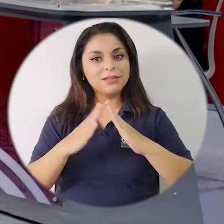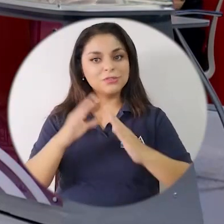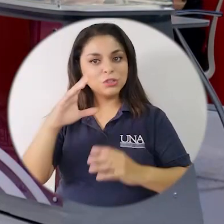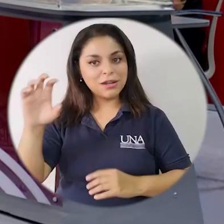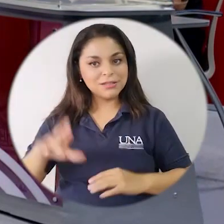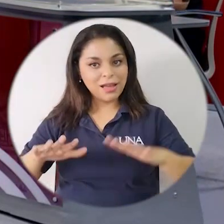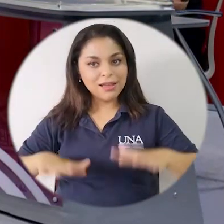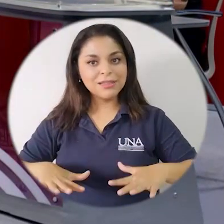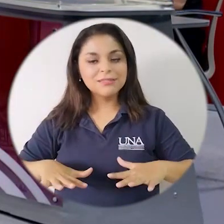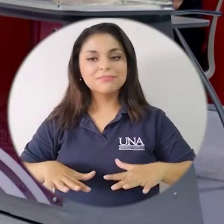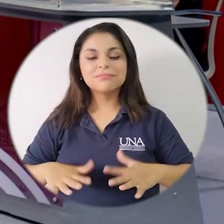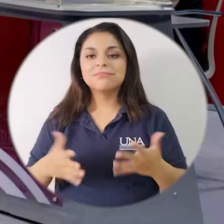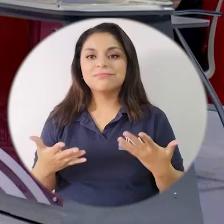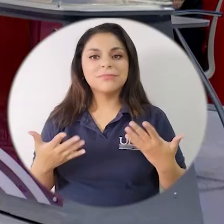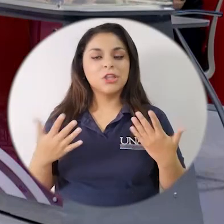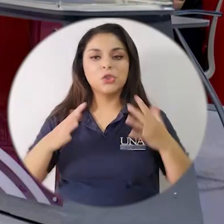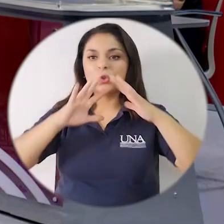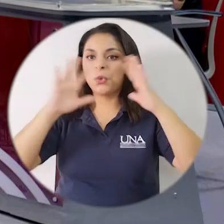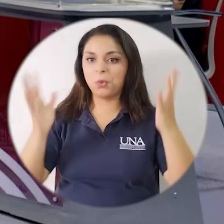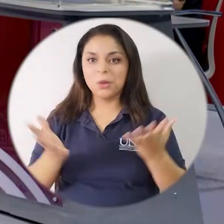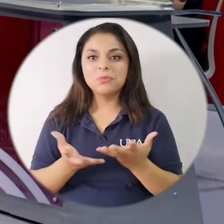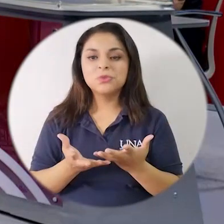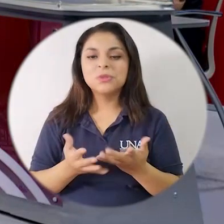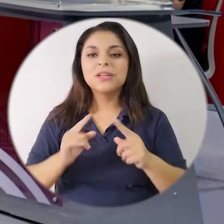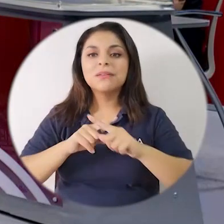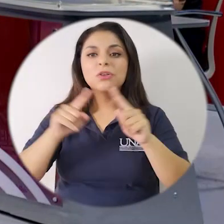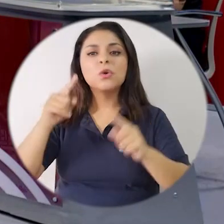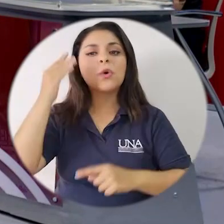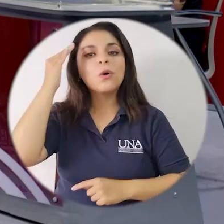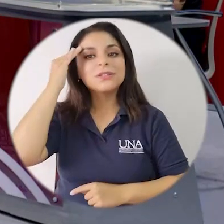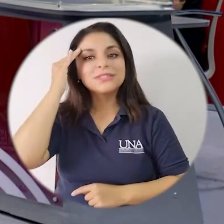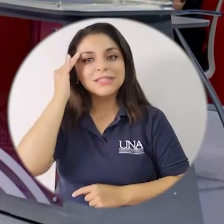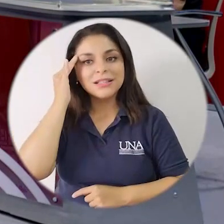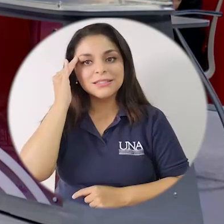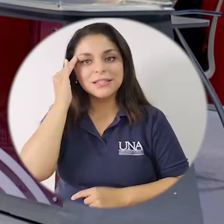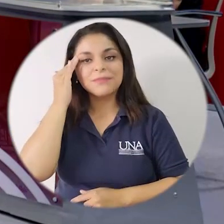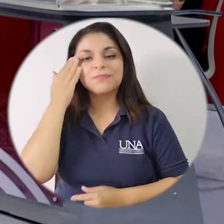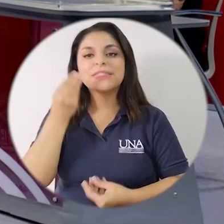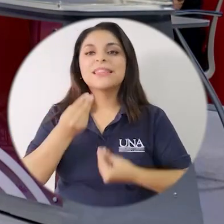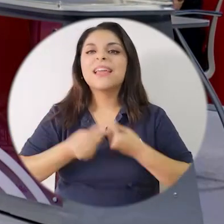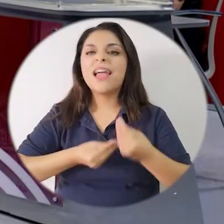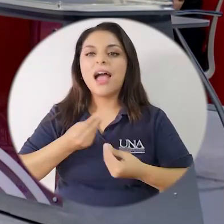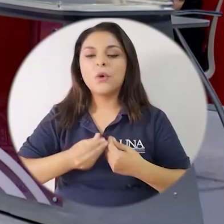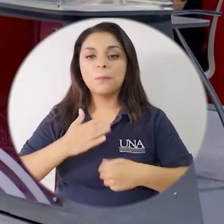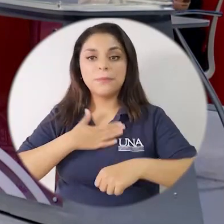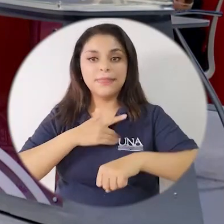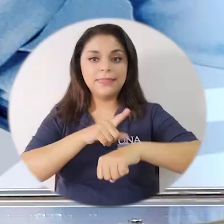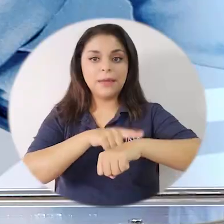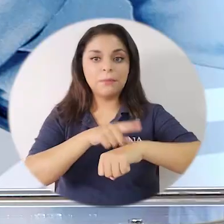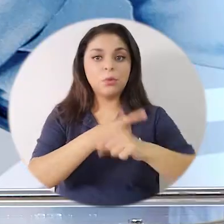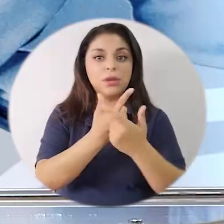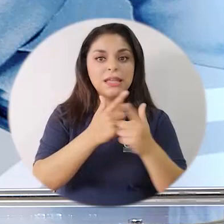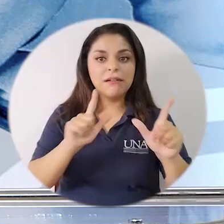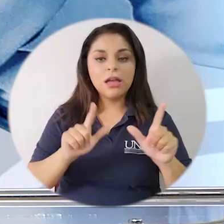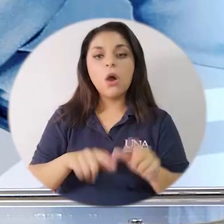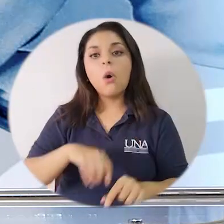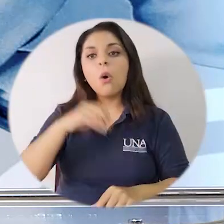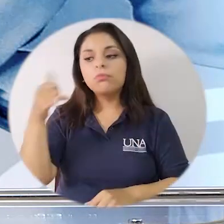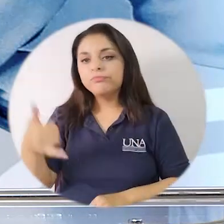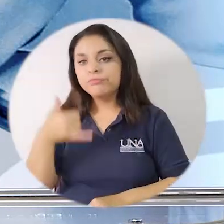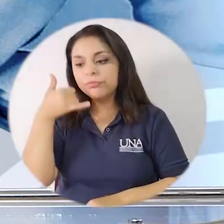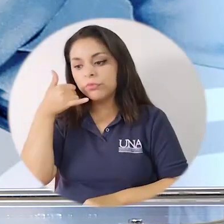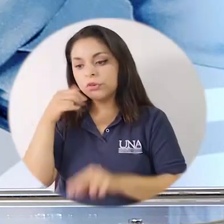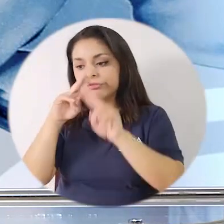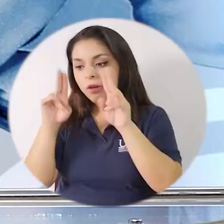y no solo en los hogares costarricenses, sino que por el resto del mundo. Pero entonces, hacer conciencia de qué hago yo en mi tiempo